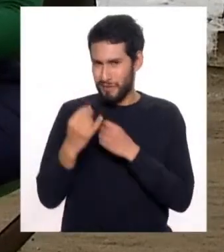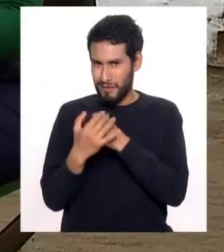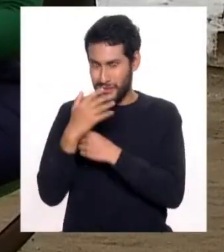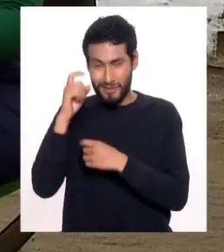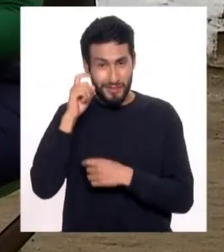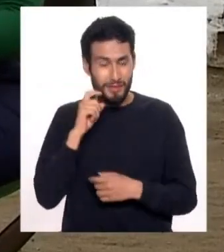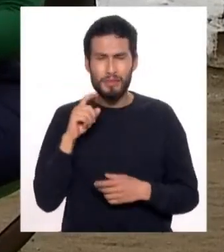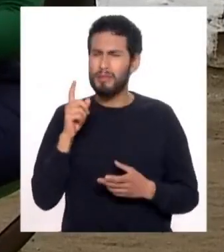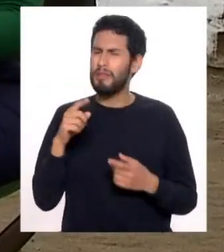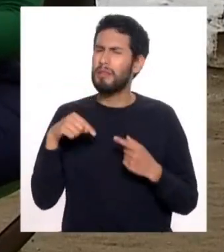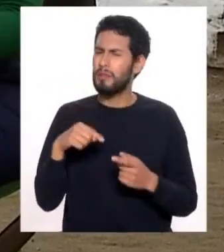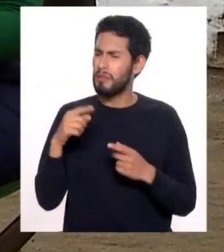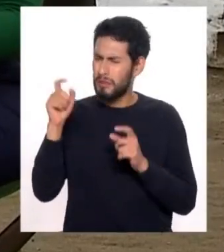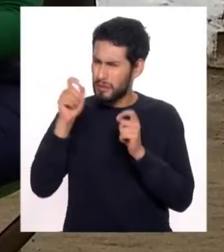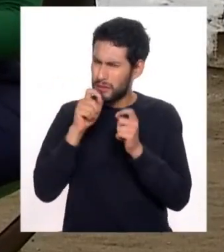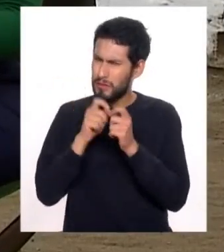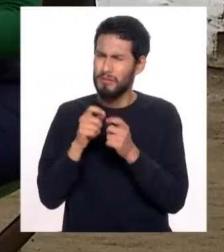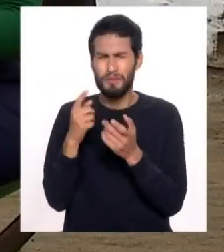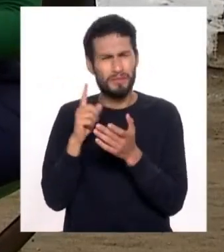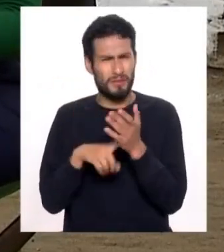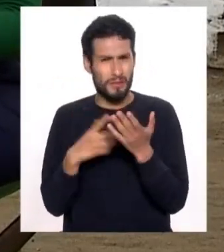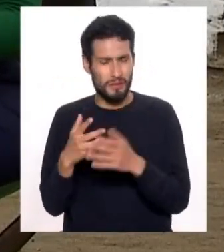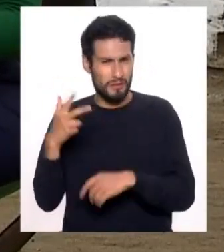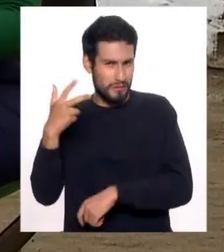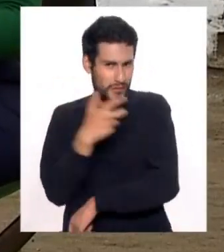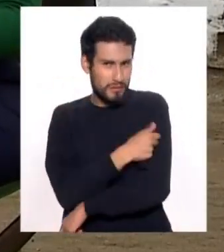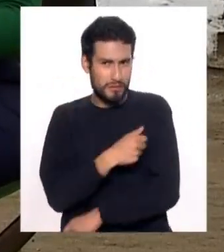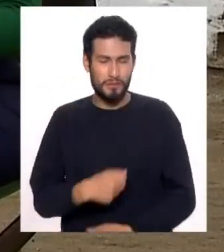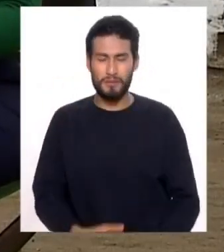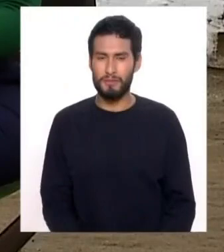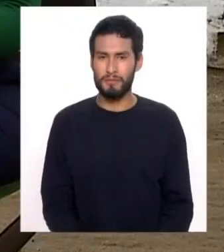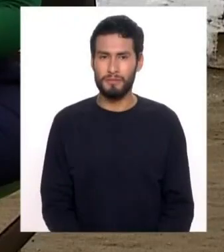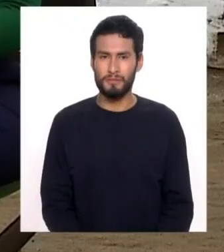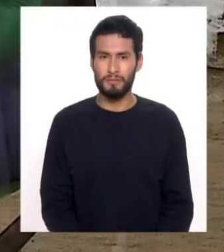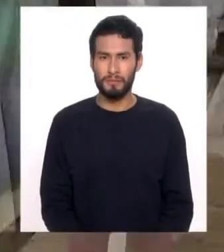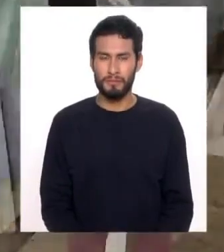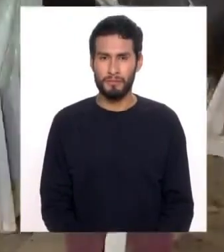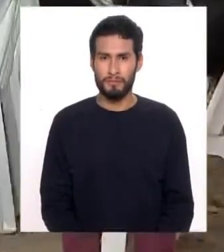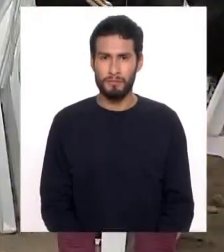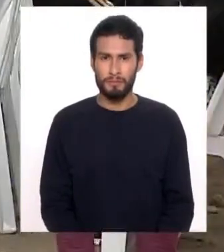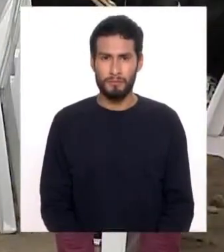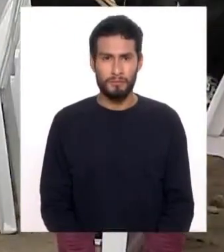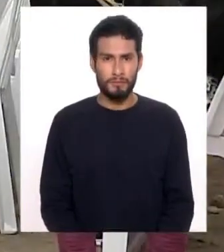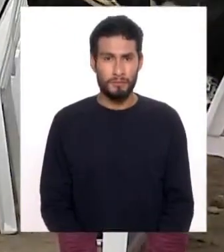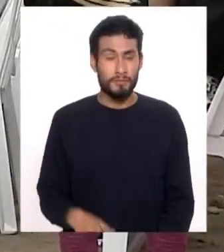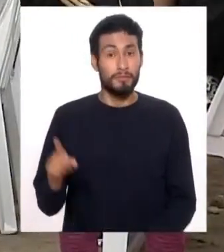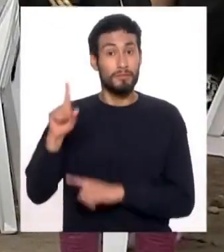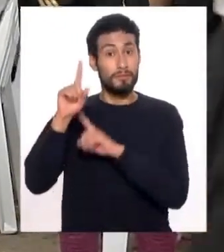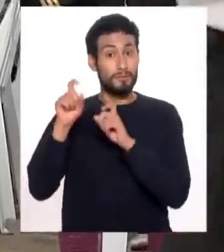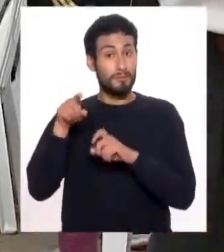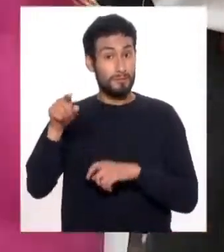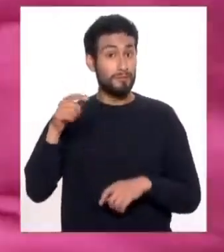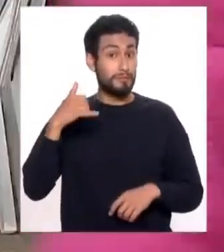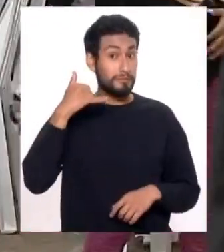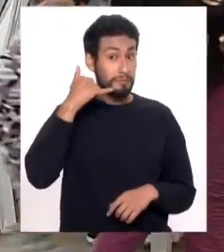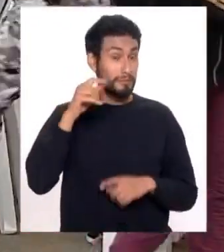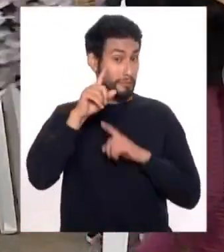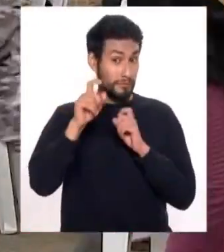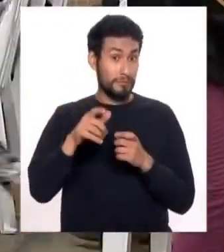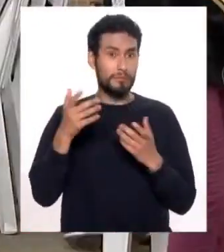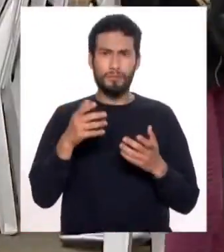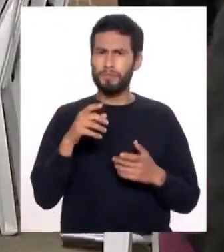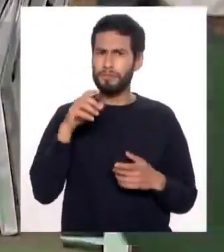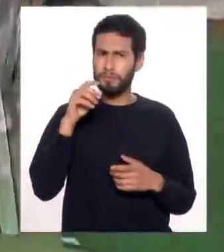hacer simplemente una precisión mayor con respecto a la vacunación, ¿no? Ha quedado claro, ante la pregunta de nuestra televidente, de que cuando